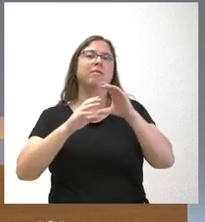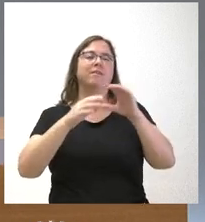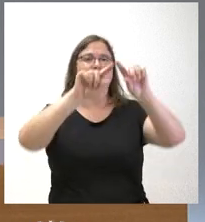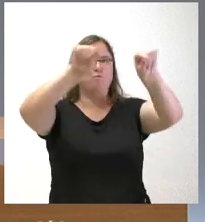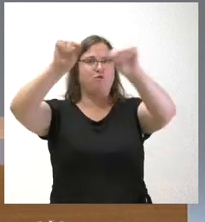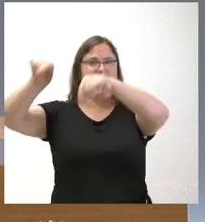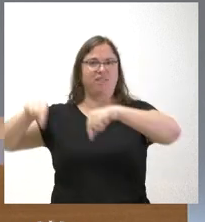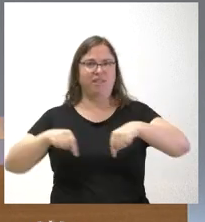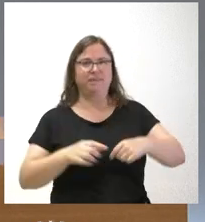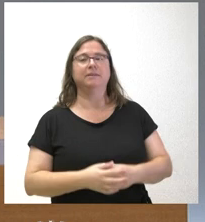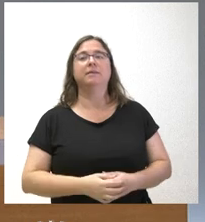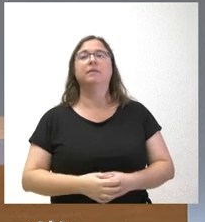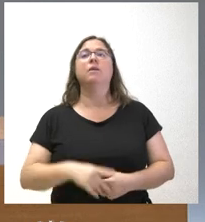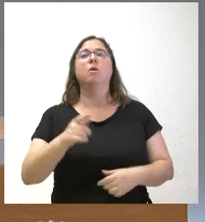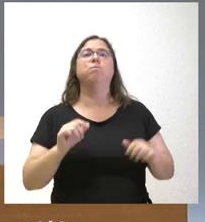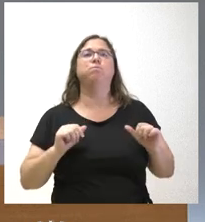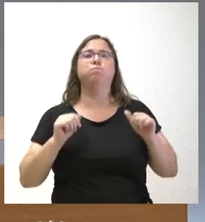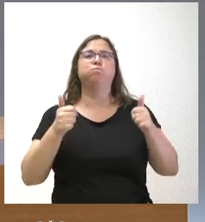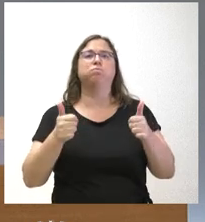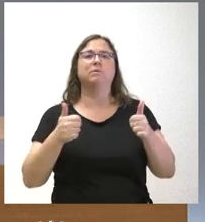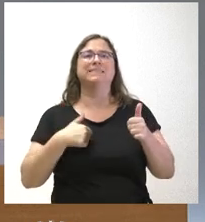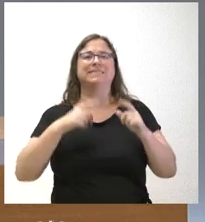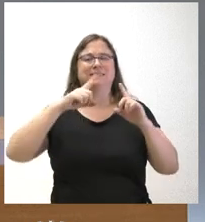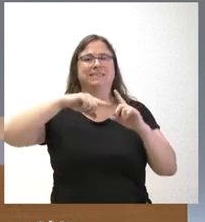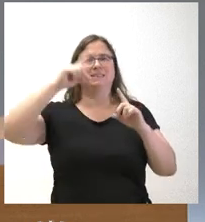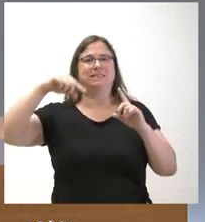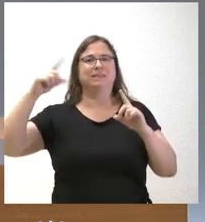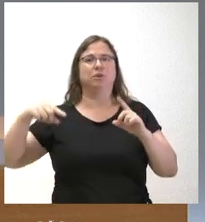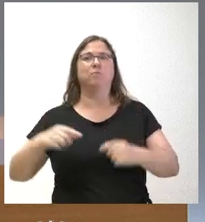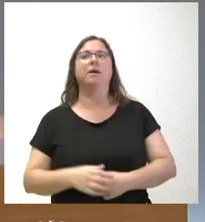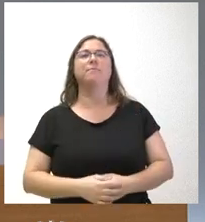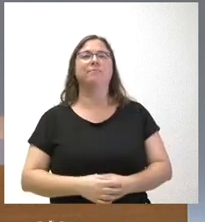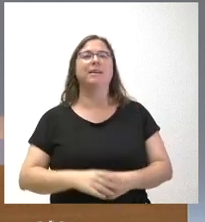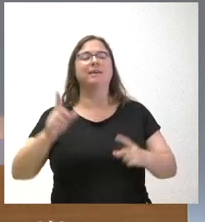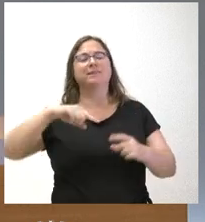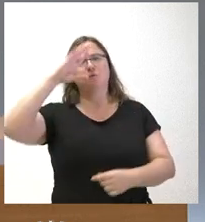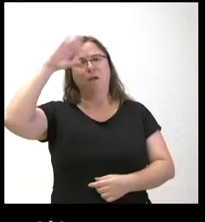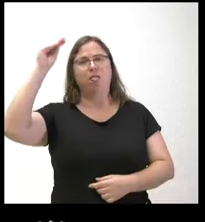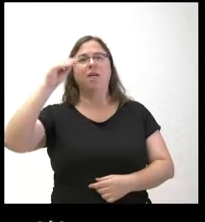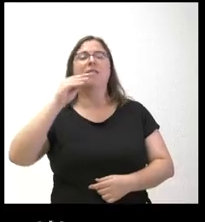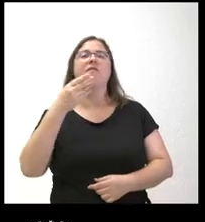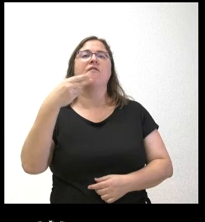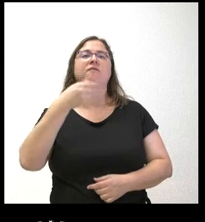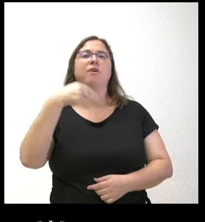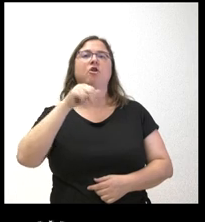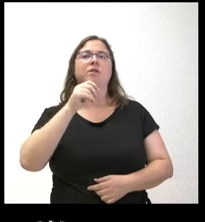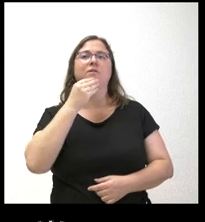diferentes provincias lo vamos a iniciar en Segovia con Segovia Audaz begoña Rincón Buenos días